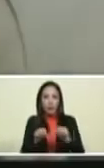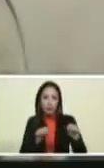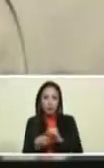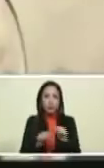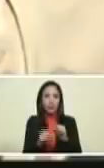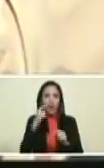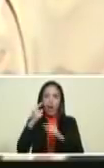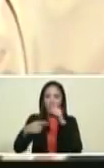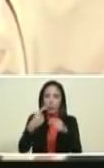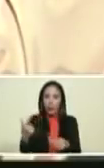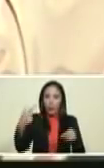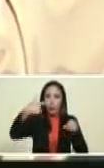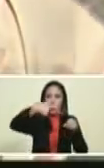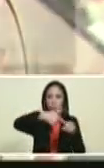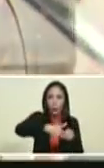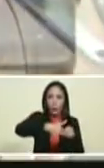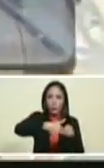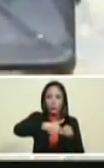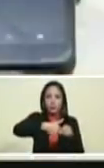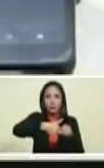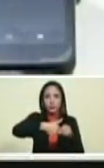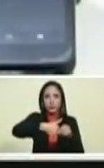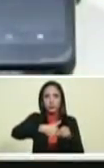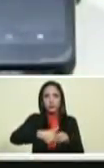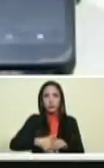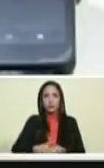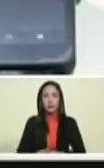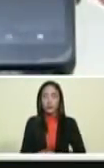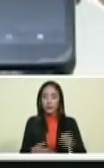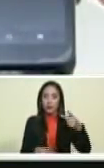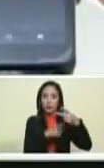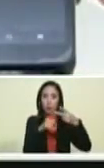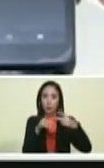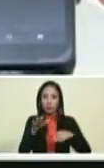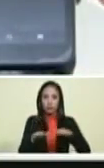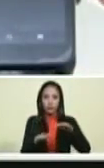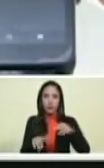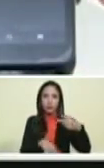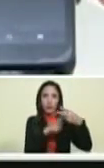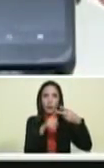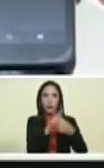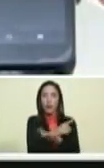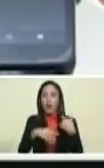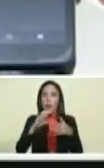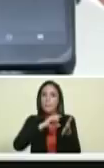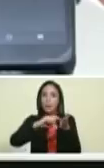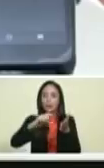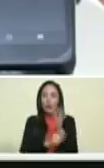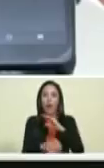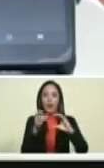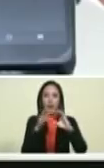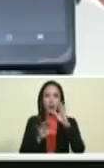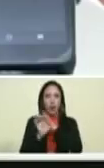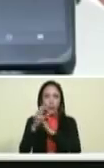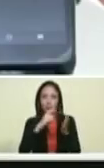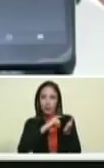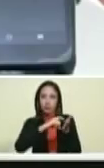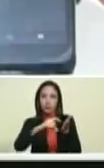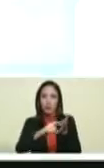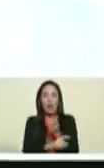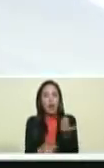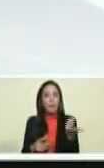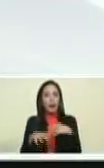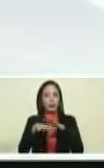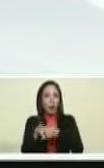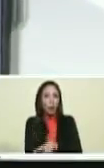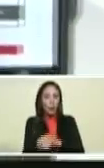a equipar el tanque de tu vehículo. Paso 2. Activa el proceso con tu carnet de la patria para